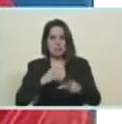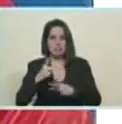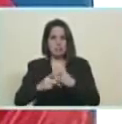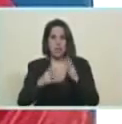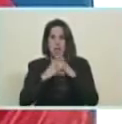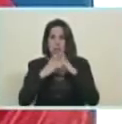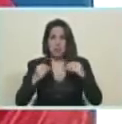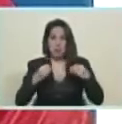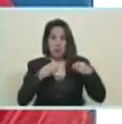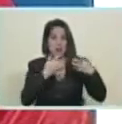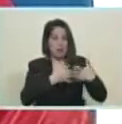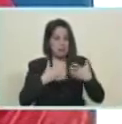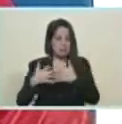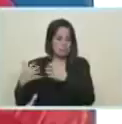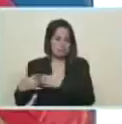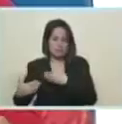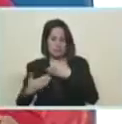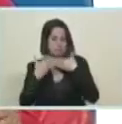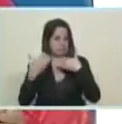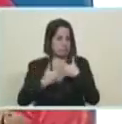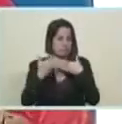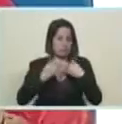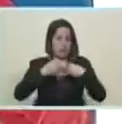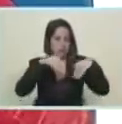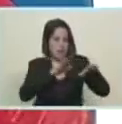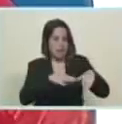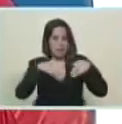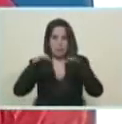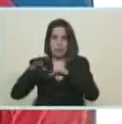Todas las refinerías saboteadas, paradas.